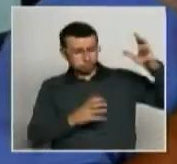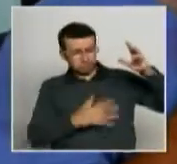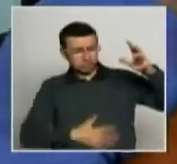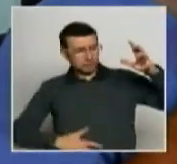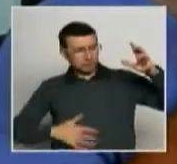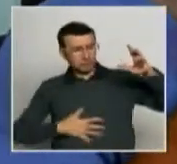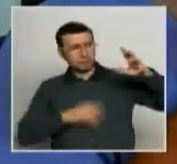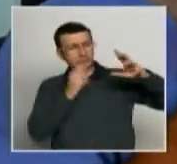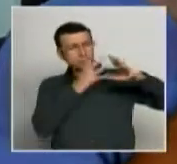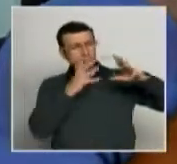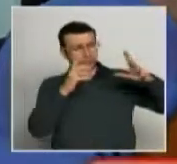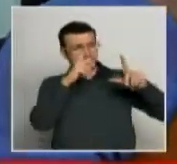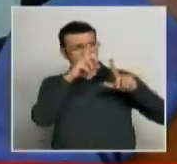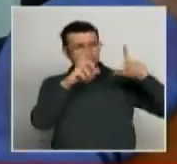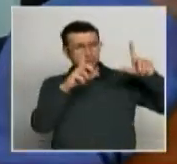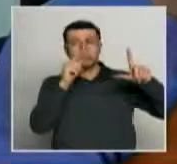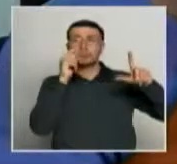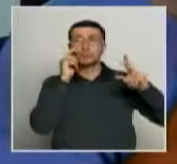Esas ondas